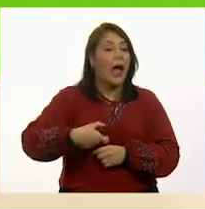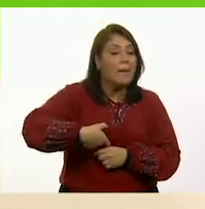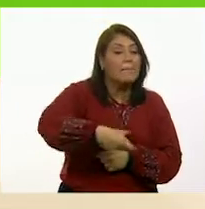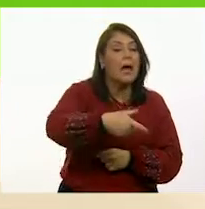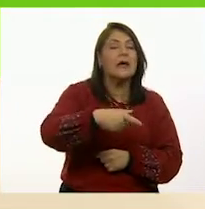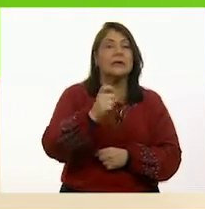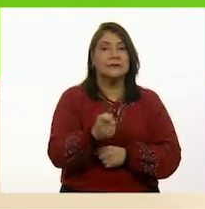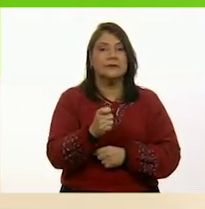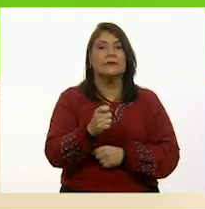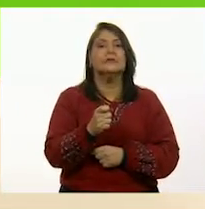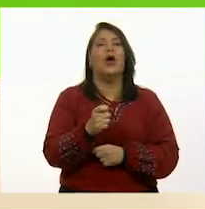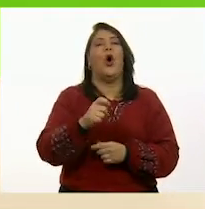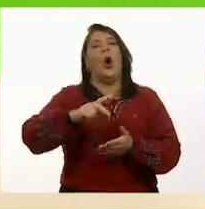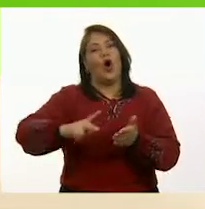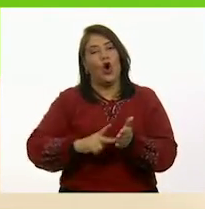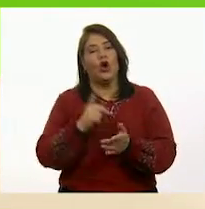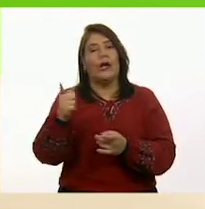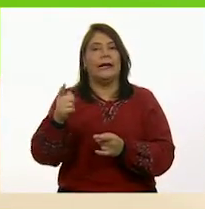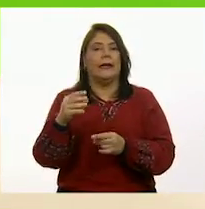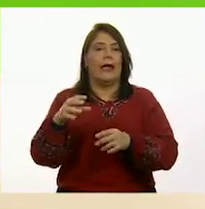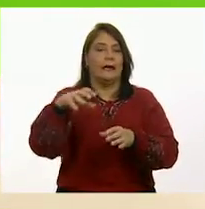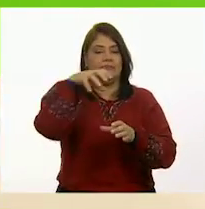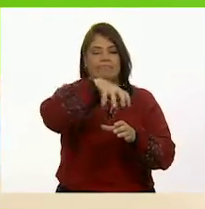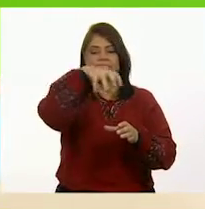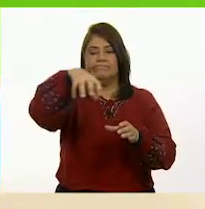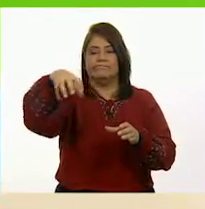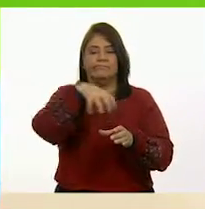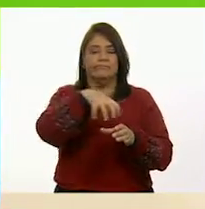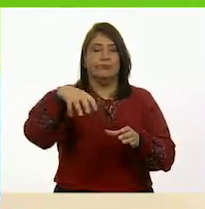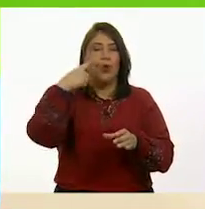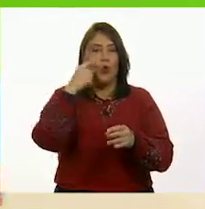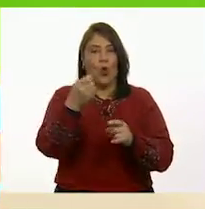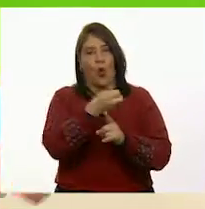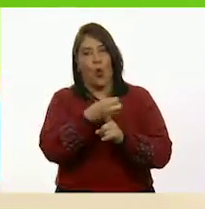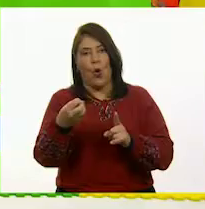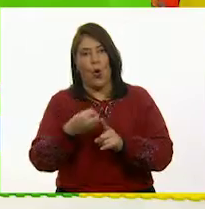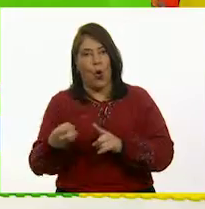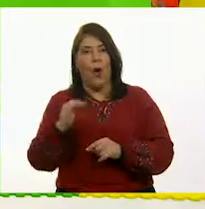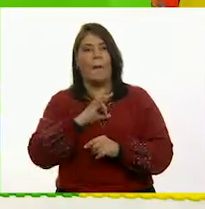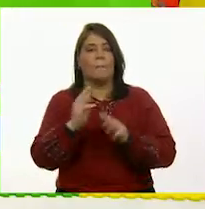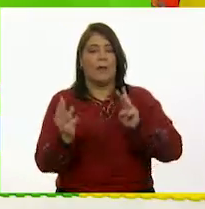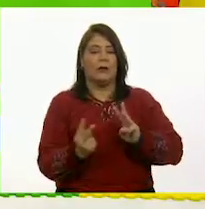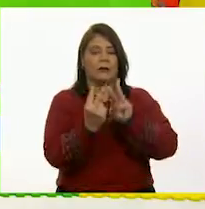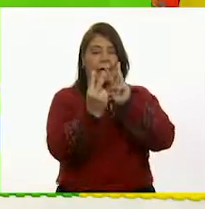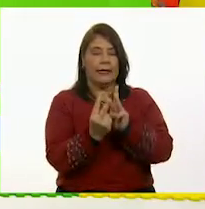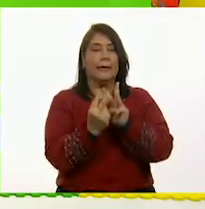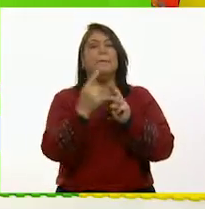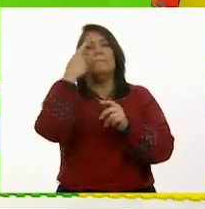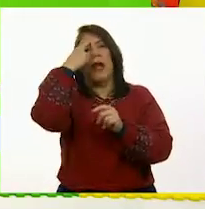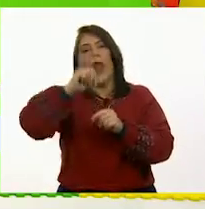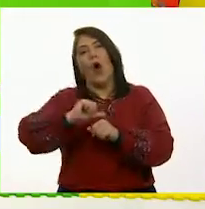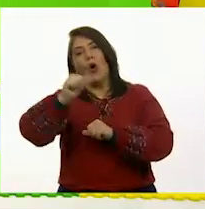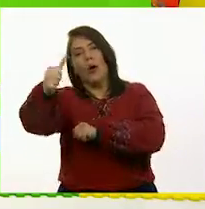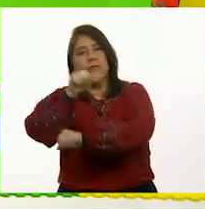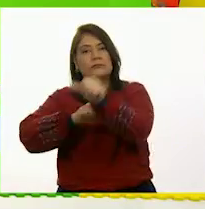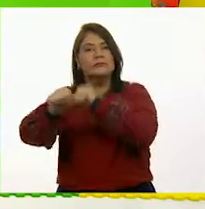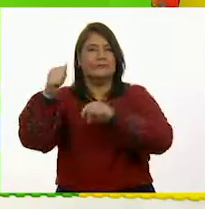jugador acomoda las cajas para que tire el siguiente. Bueno, las Muy que tiraste. Bien, ¿ves?